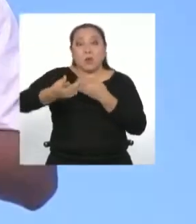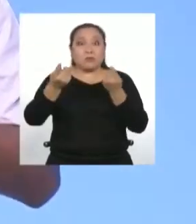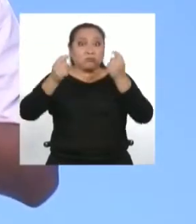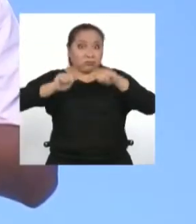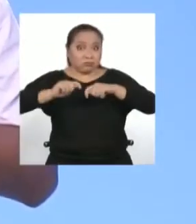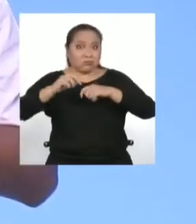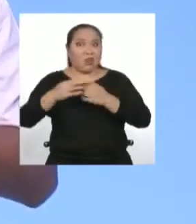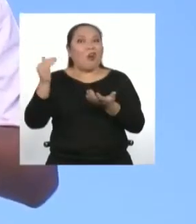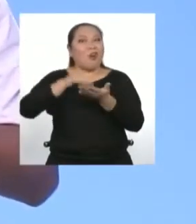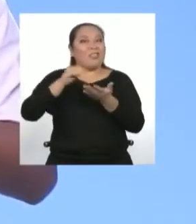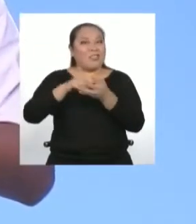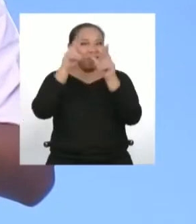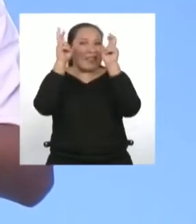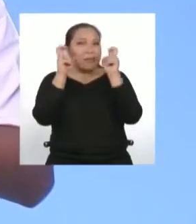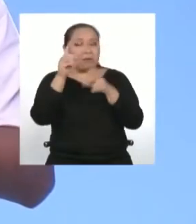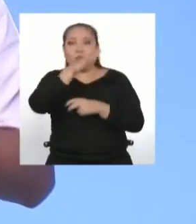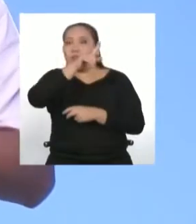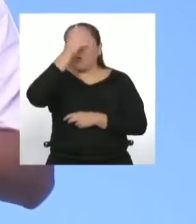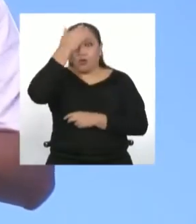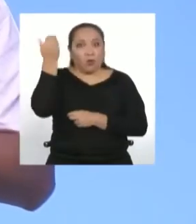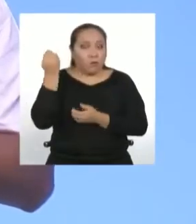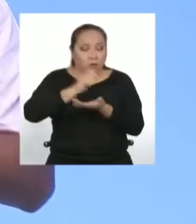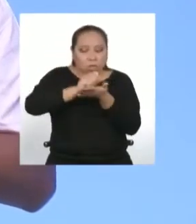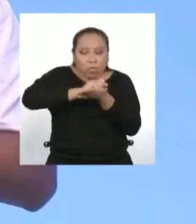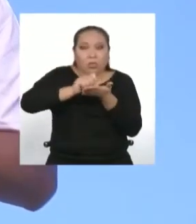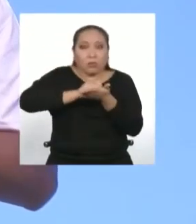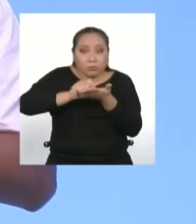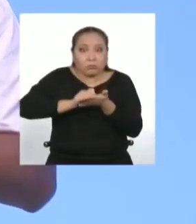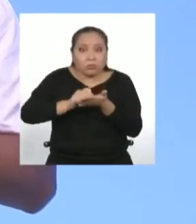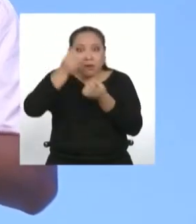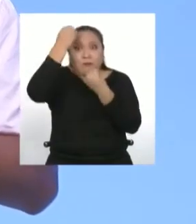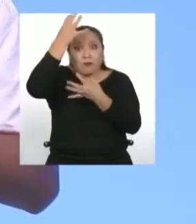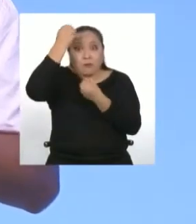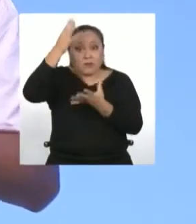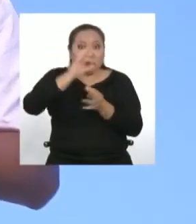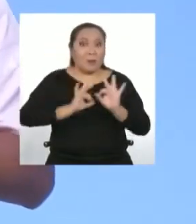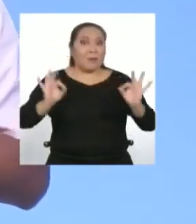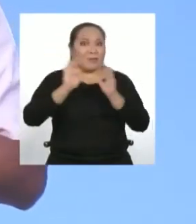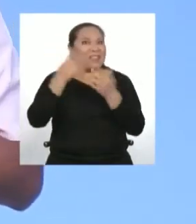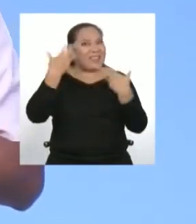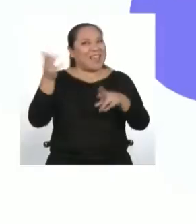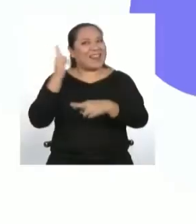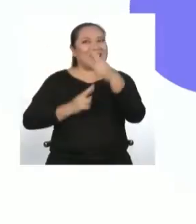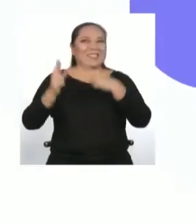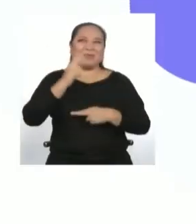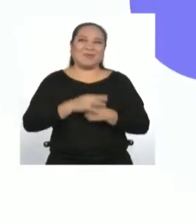tema. No te olvides de tomar nota de todos los datos que consideres importantes. Ya regresamos.